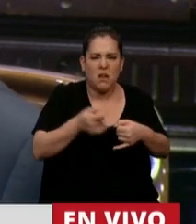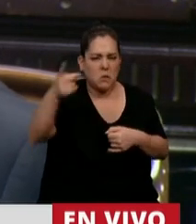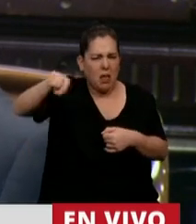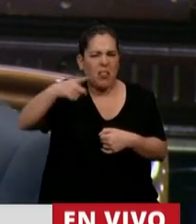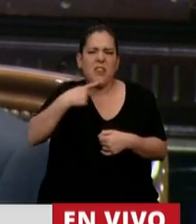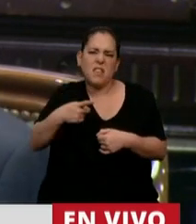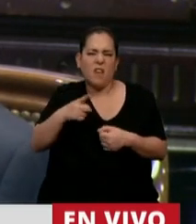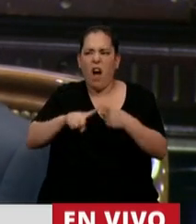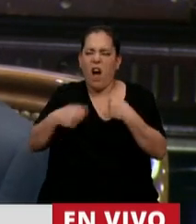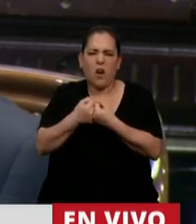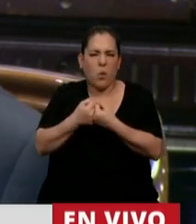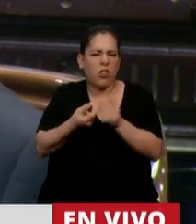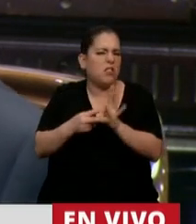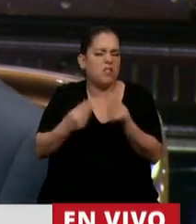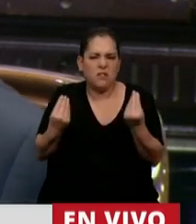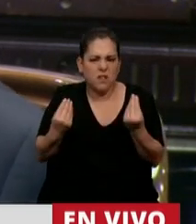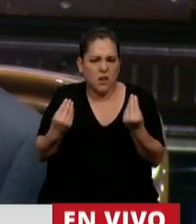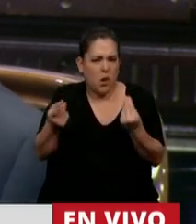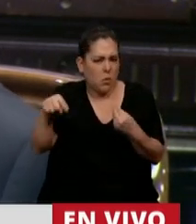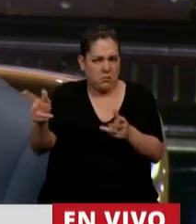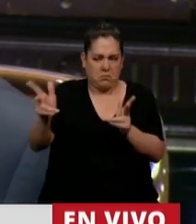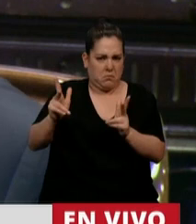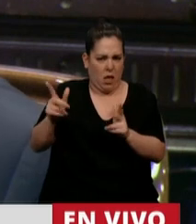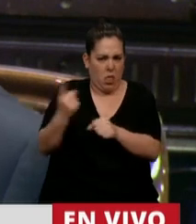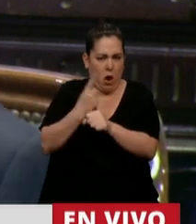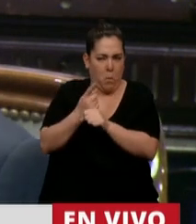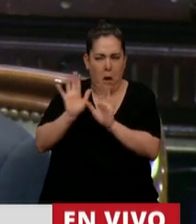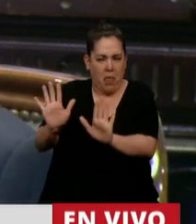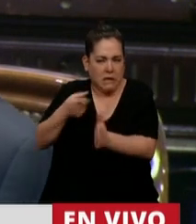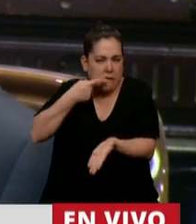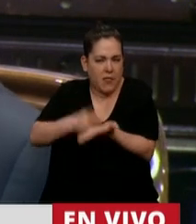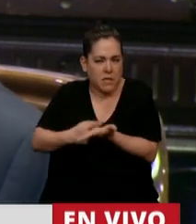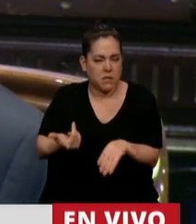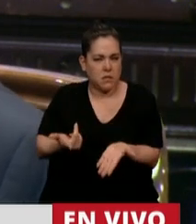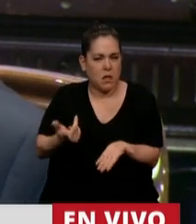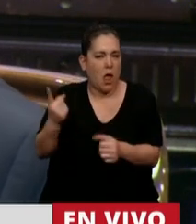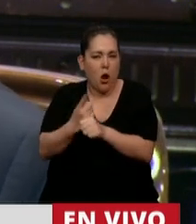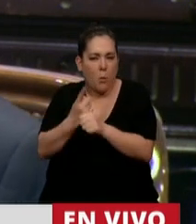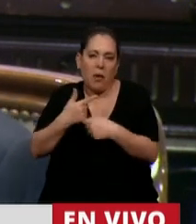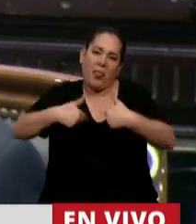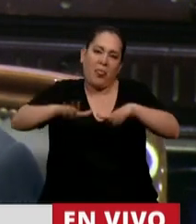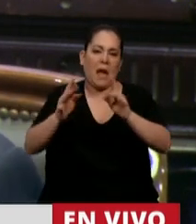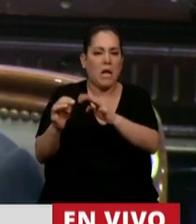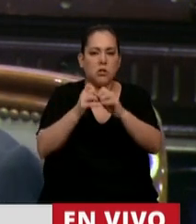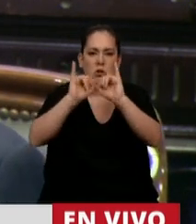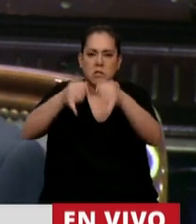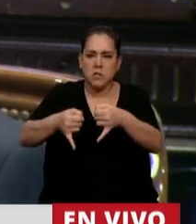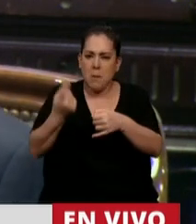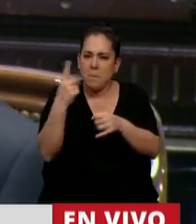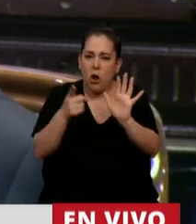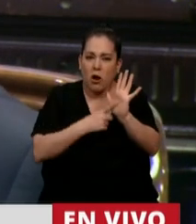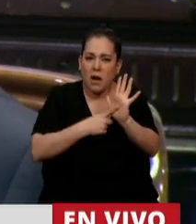reinterpretar? No pueden atropellar de esta manera las instituciones. No puede habilitarse una sesión que no tiene un